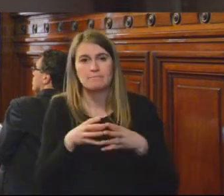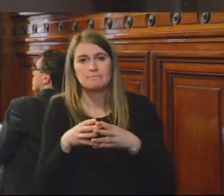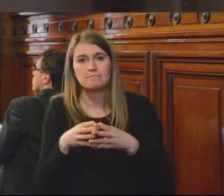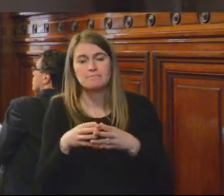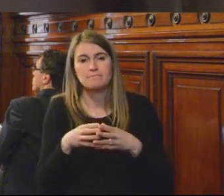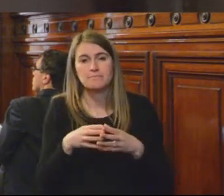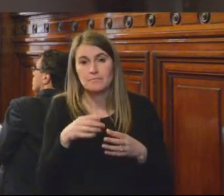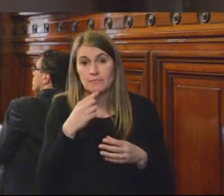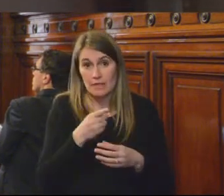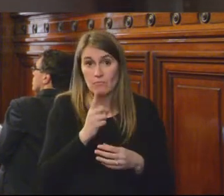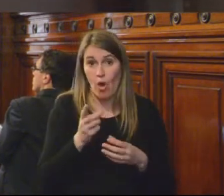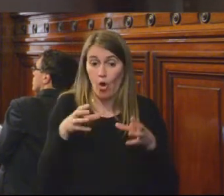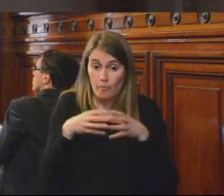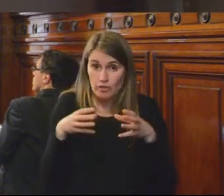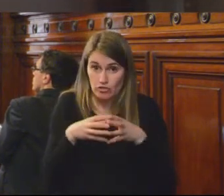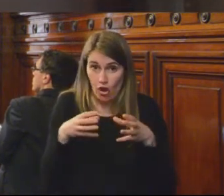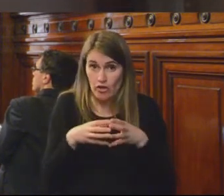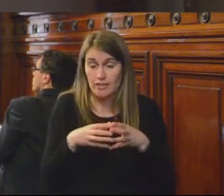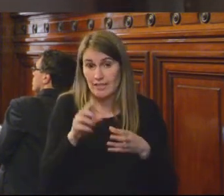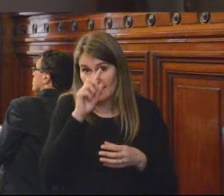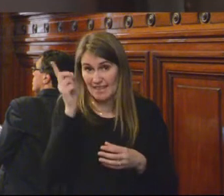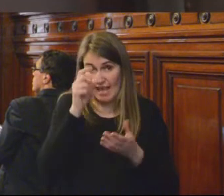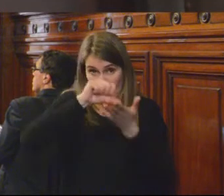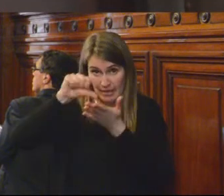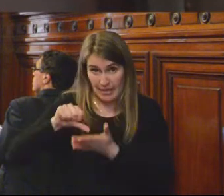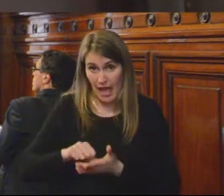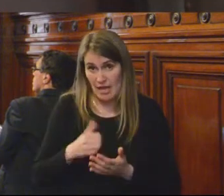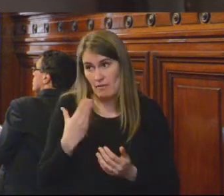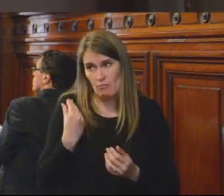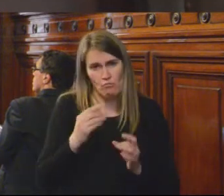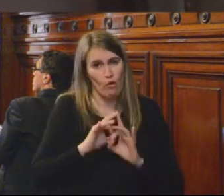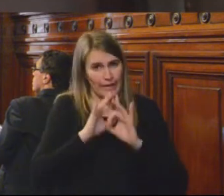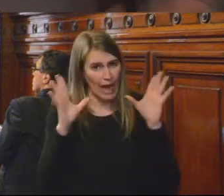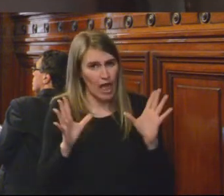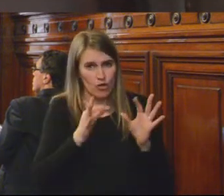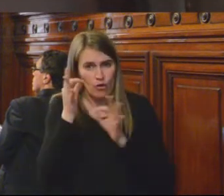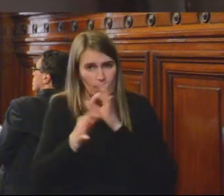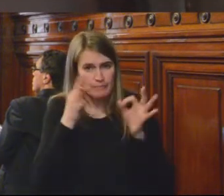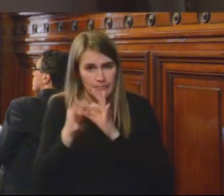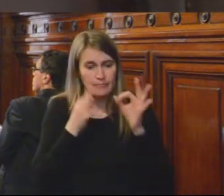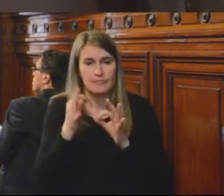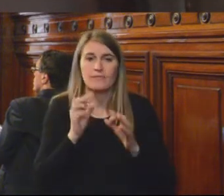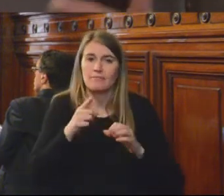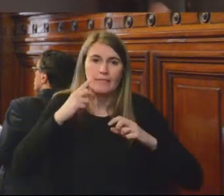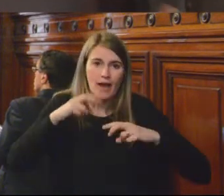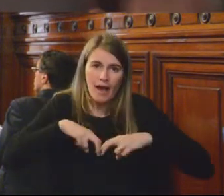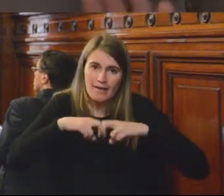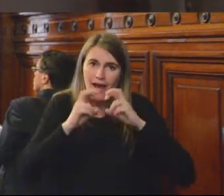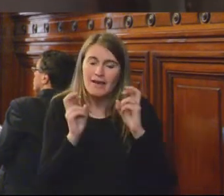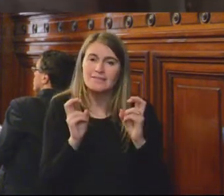la Comisión Interamericana ha tenido con mucha claridad varios pronunciamientos al respecto, pero además nosotros hacemos un análisis, además con la